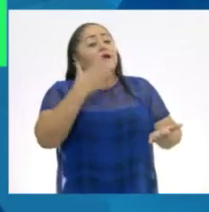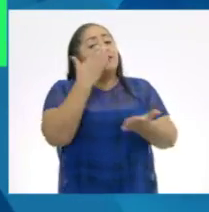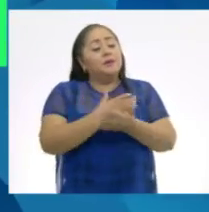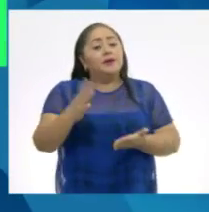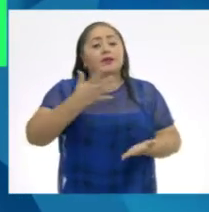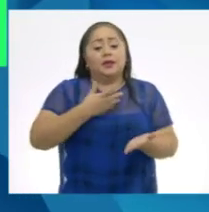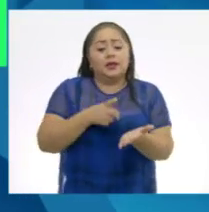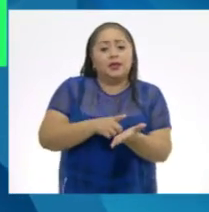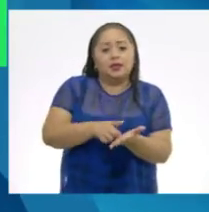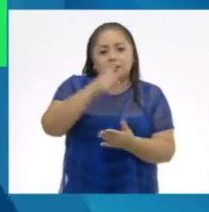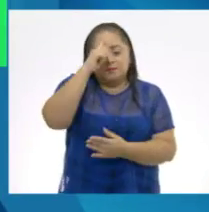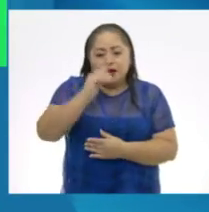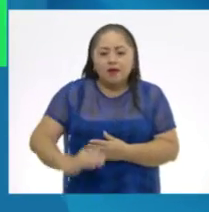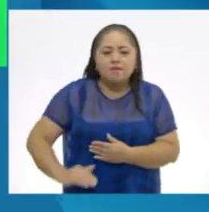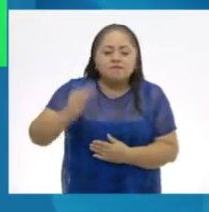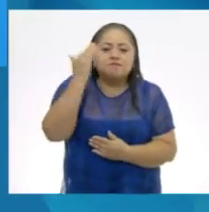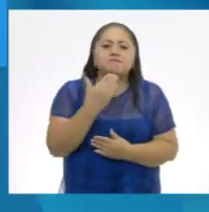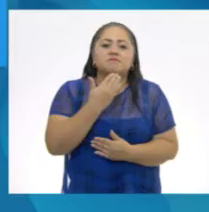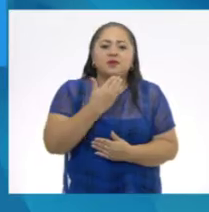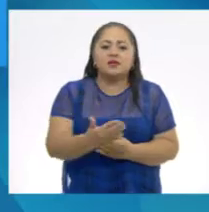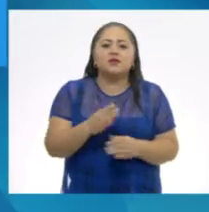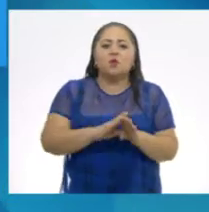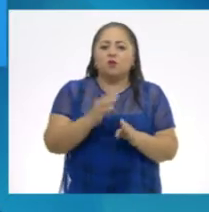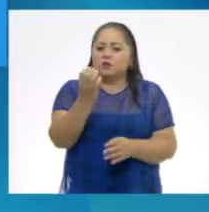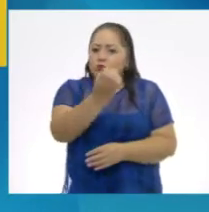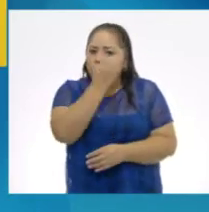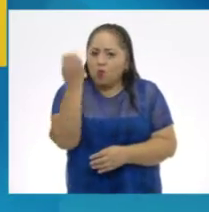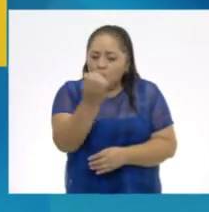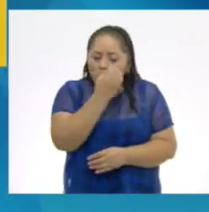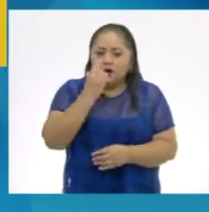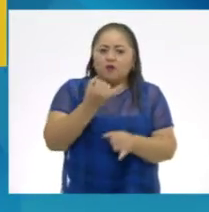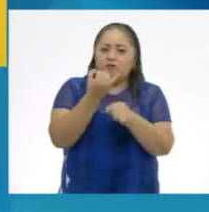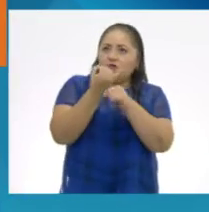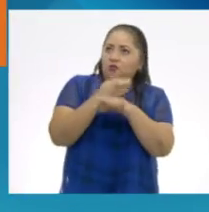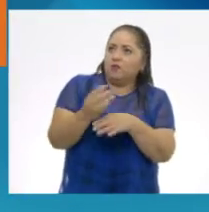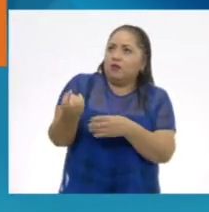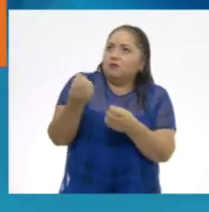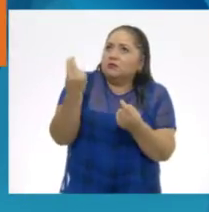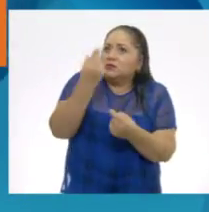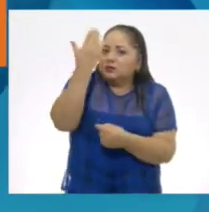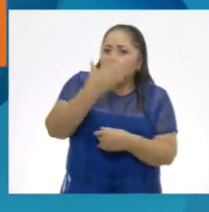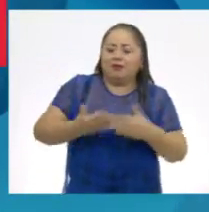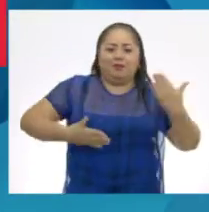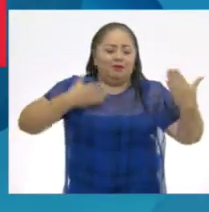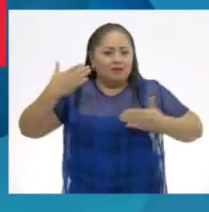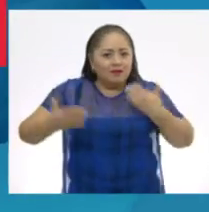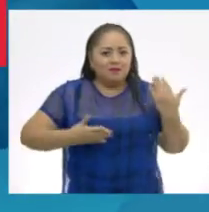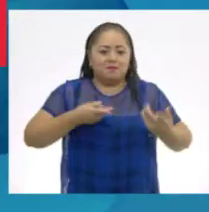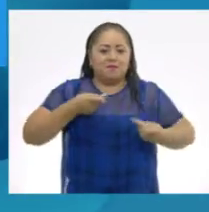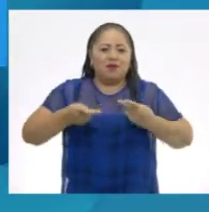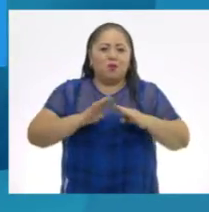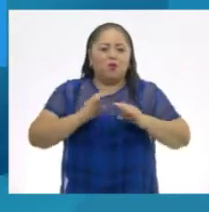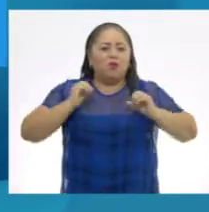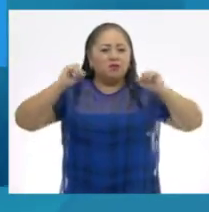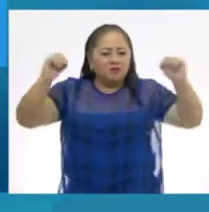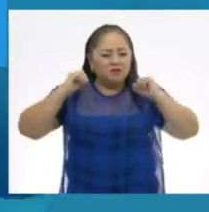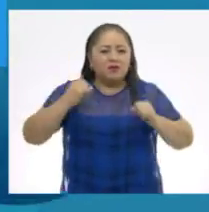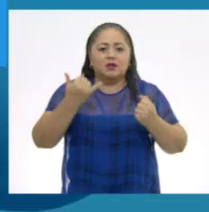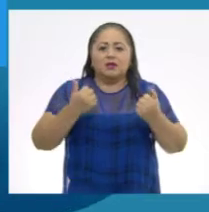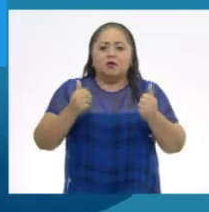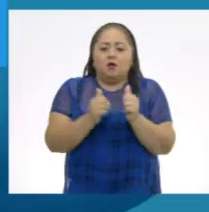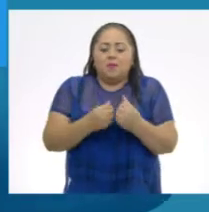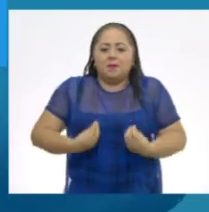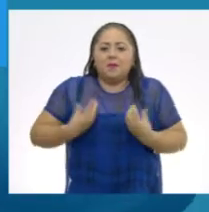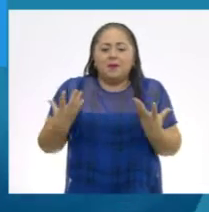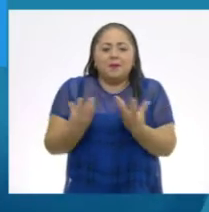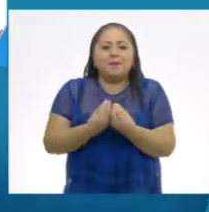tenemos derecho al desarrollo, es decir, recibir educación, informarnos, divertirnos, practicar deportes y convivir en